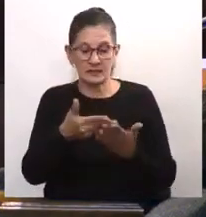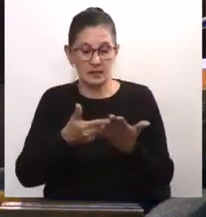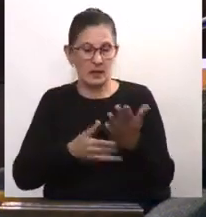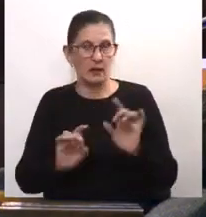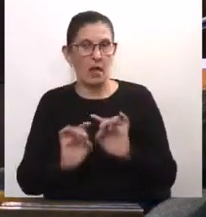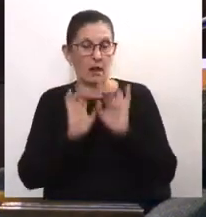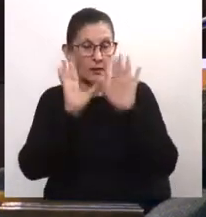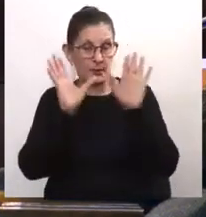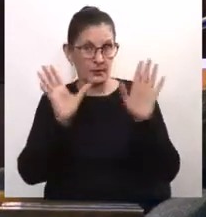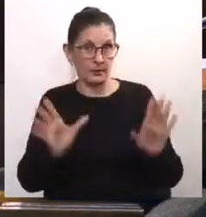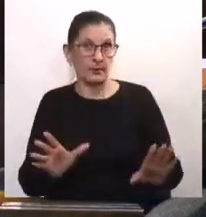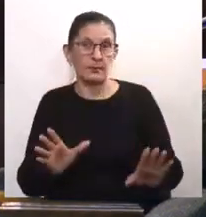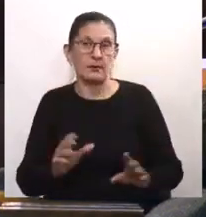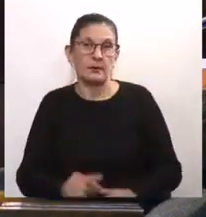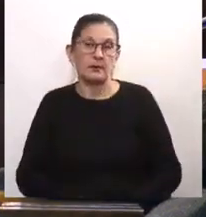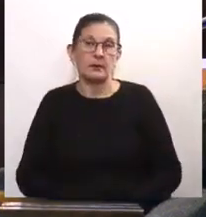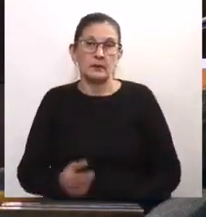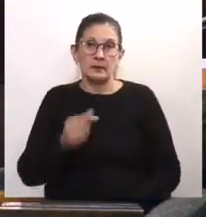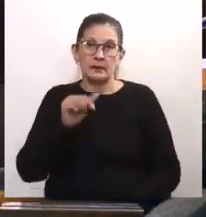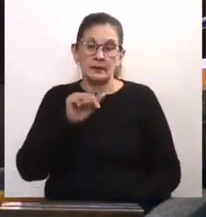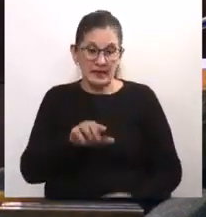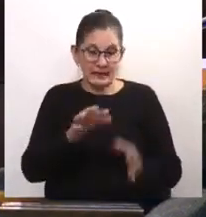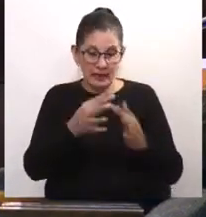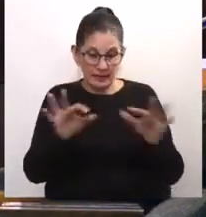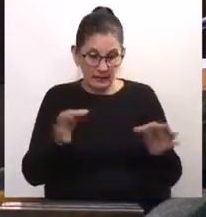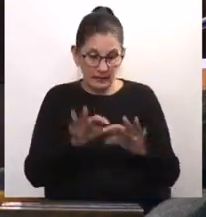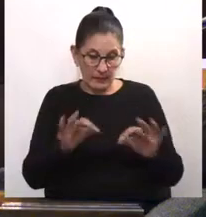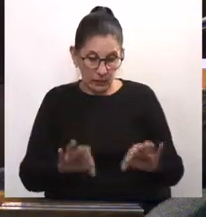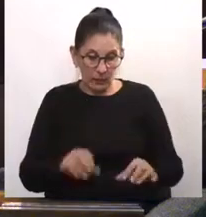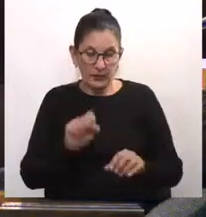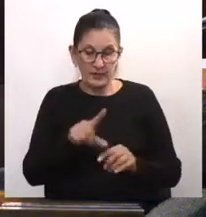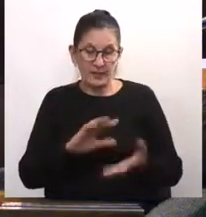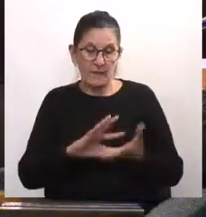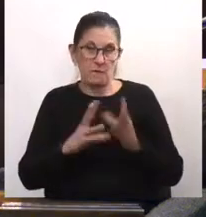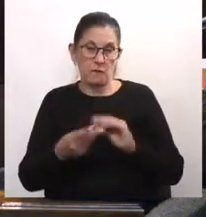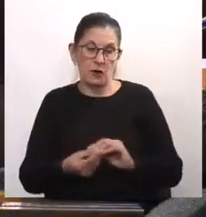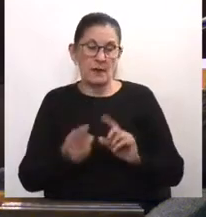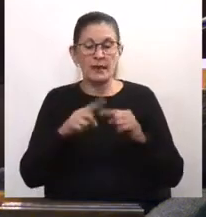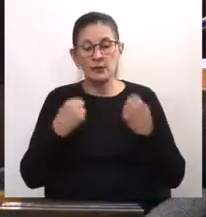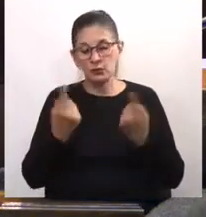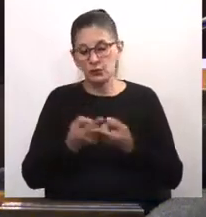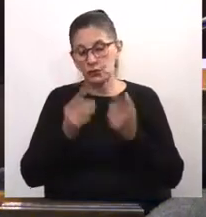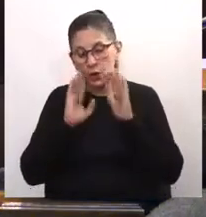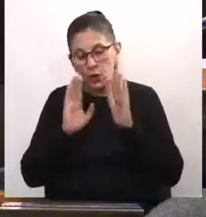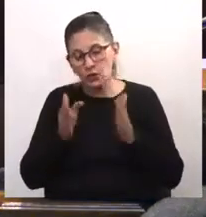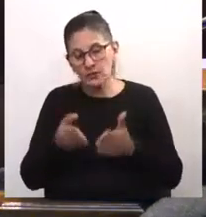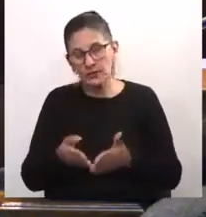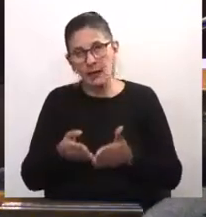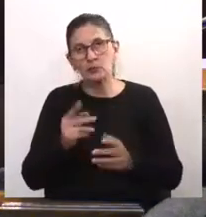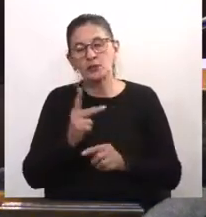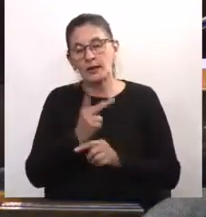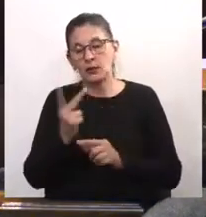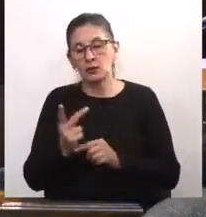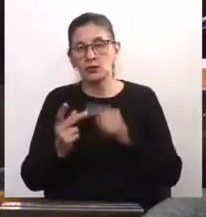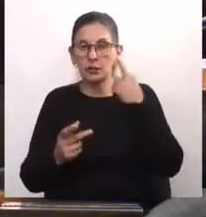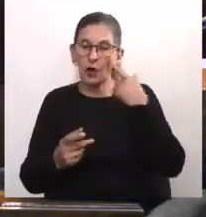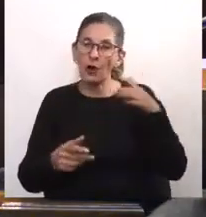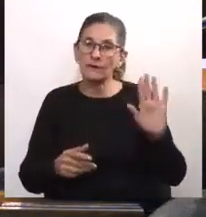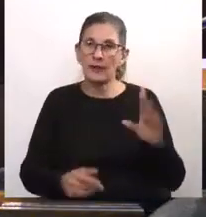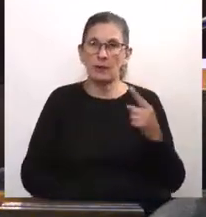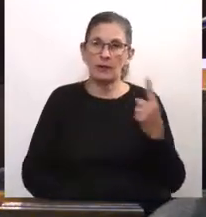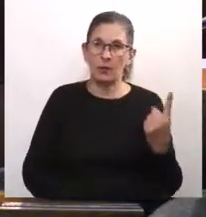claro, está redactado tan en esa manera, que nos hemos concentrado en la parte 2 y nos hemos olvidado de la parte